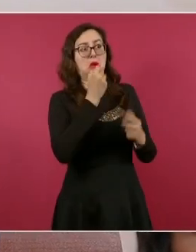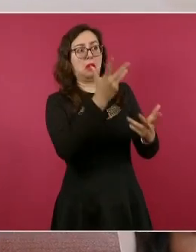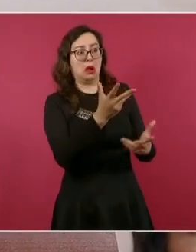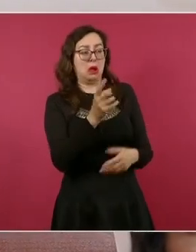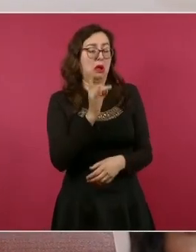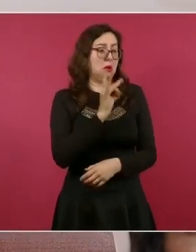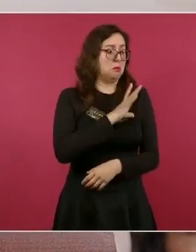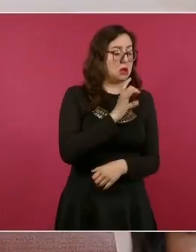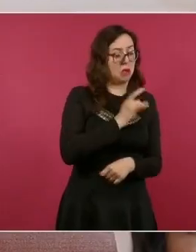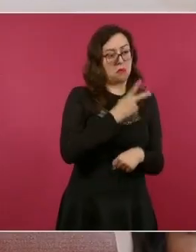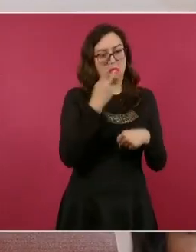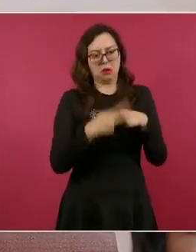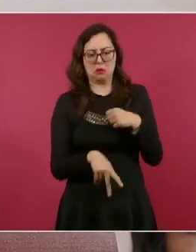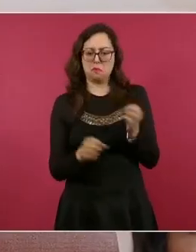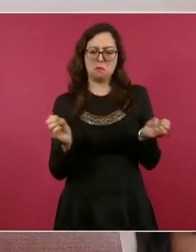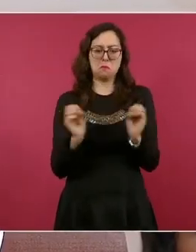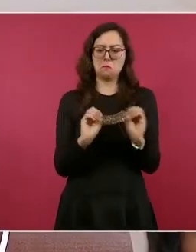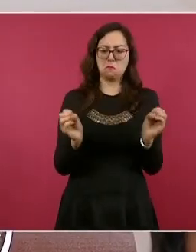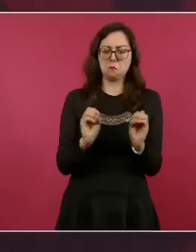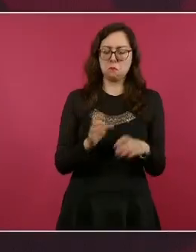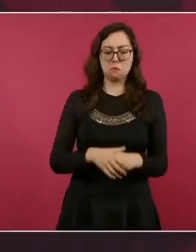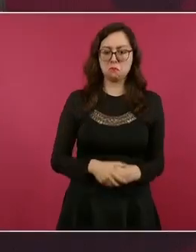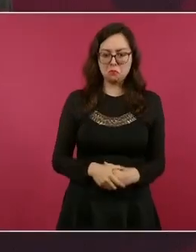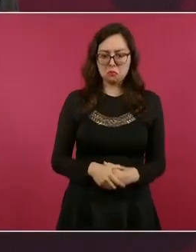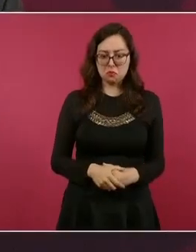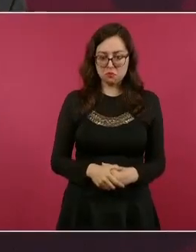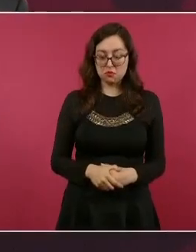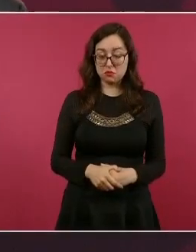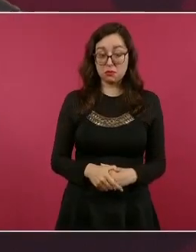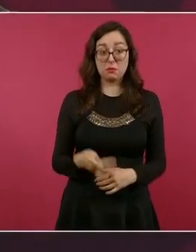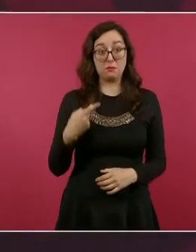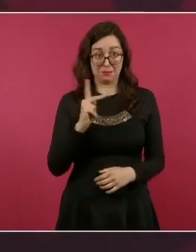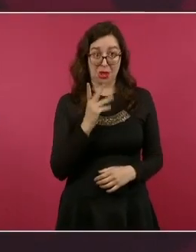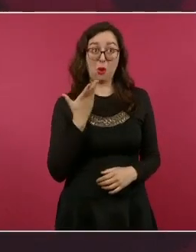Pero solicitaron la protección. Sí, y además nosotros